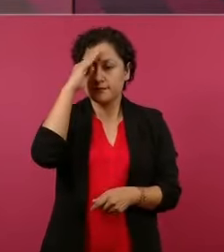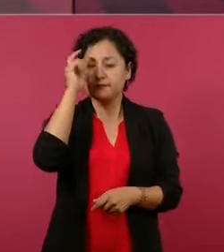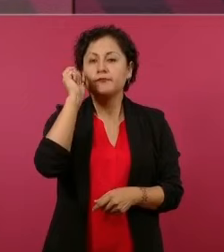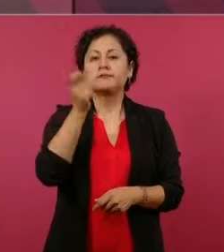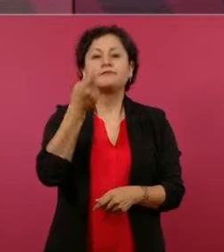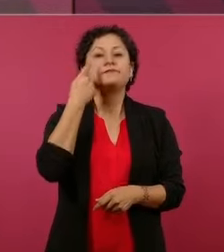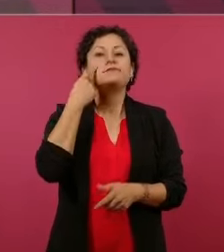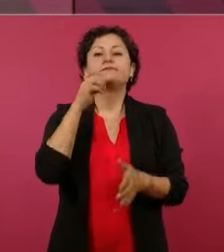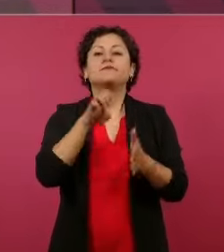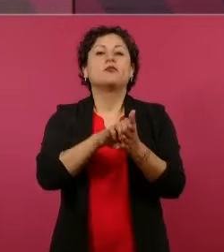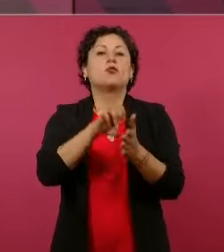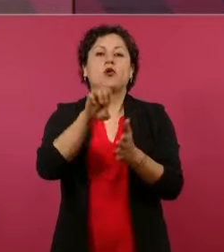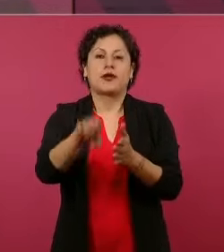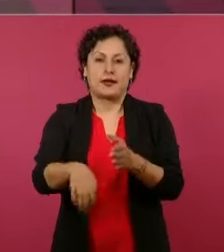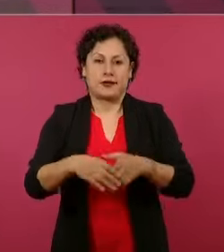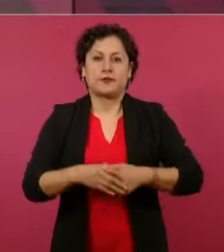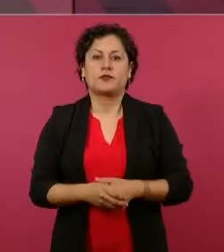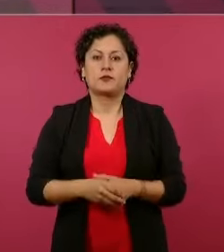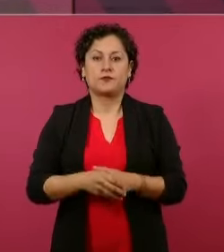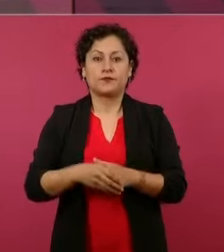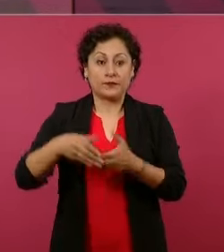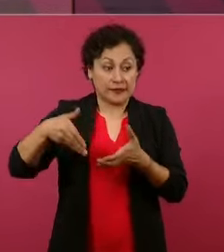hacer 300